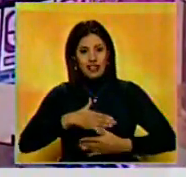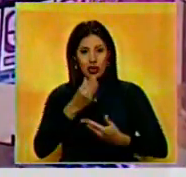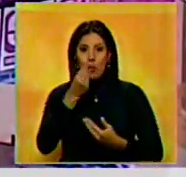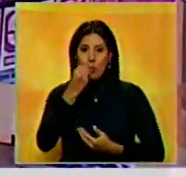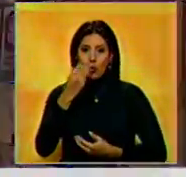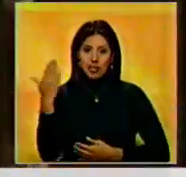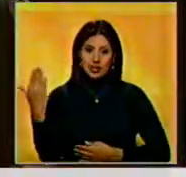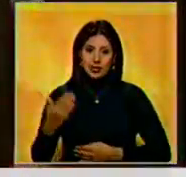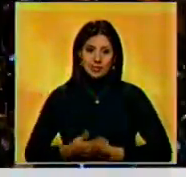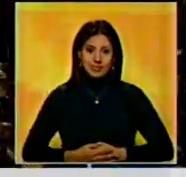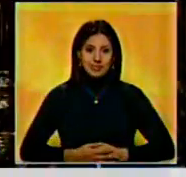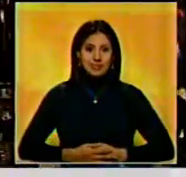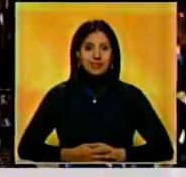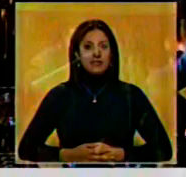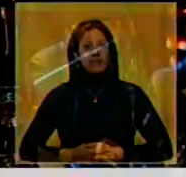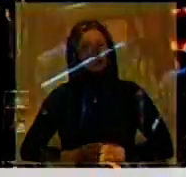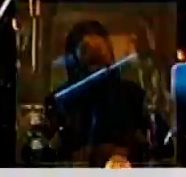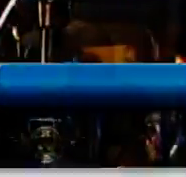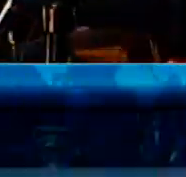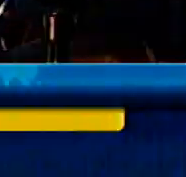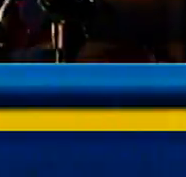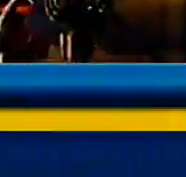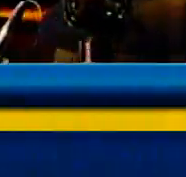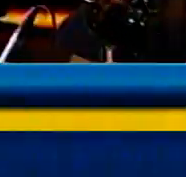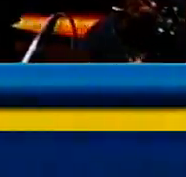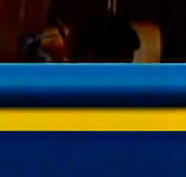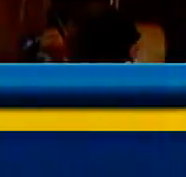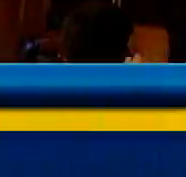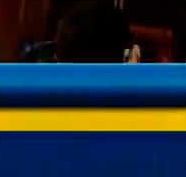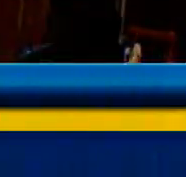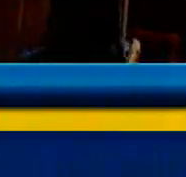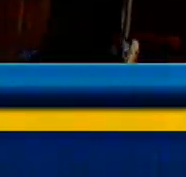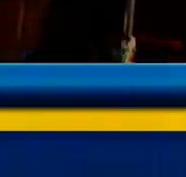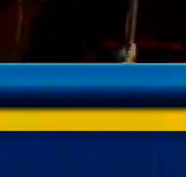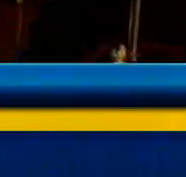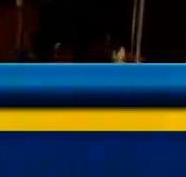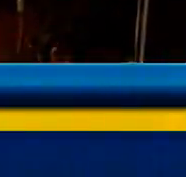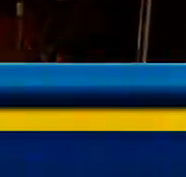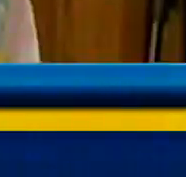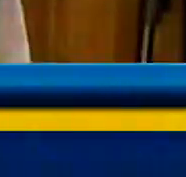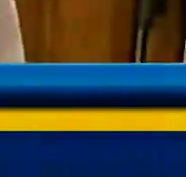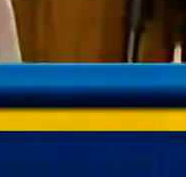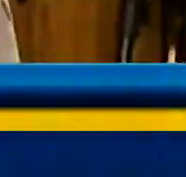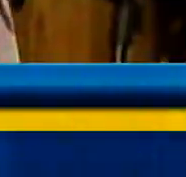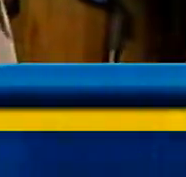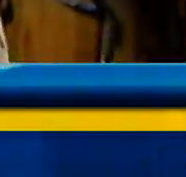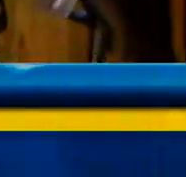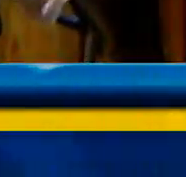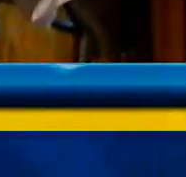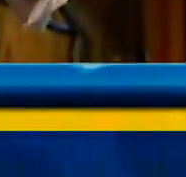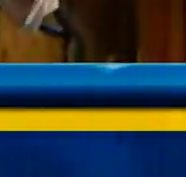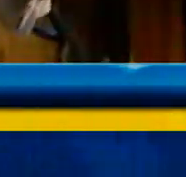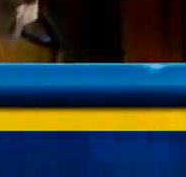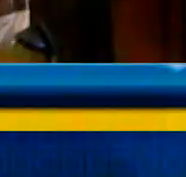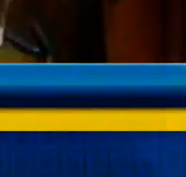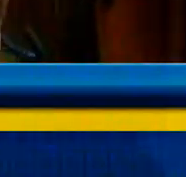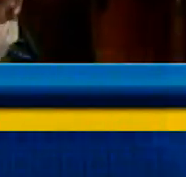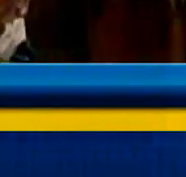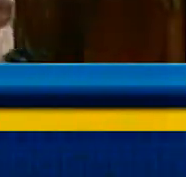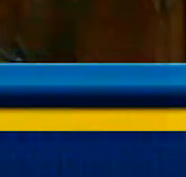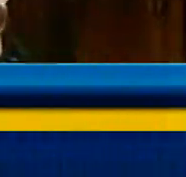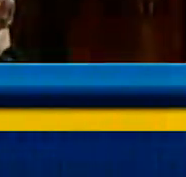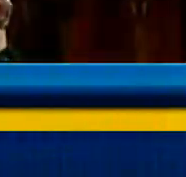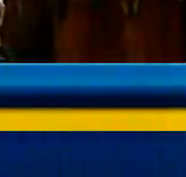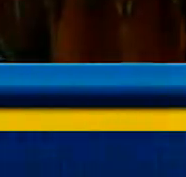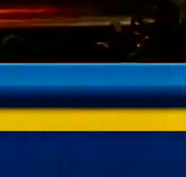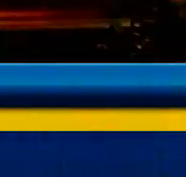provecho. Fíjate bien donde pisas, fíjate cuando caminas, no vaya a ser que una amiga